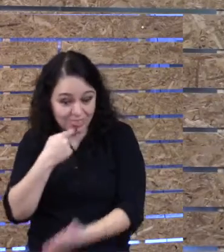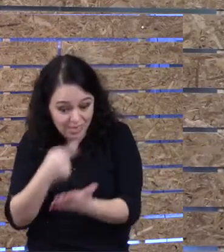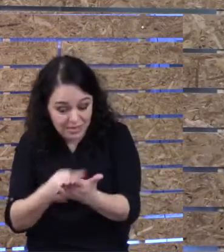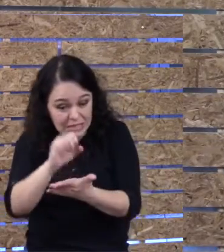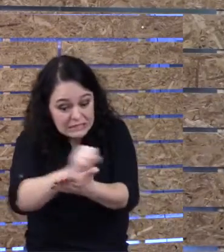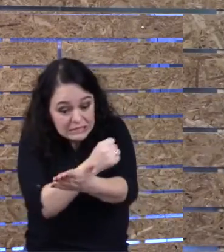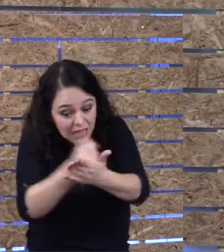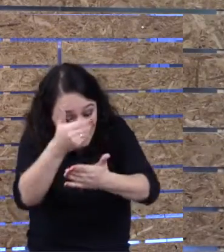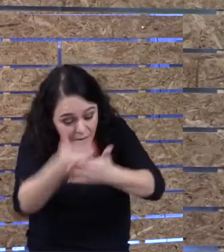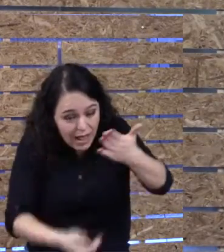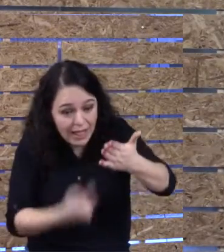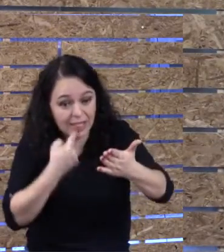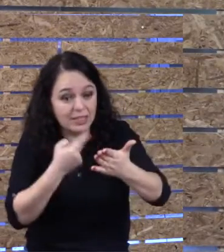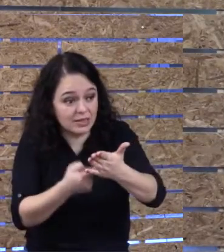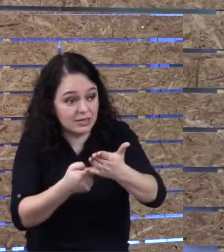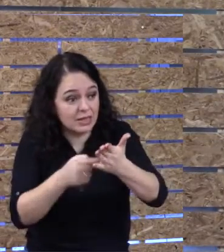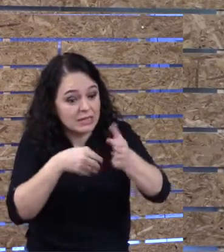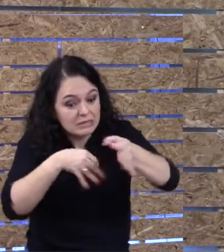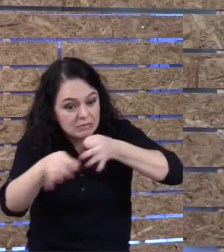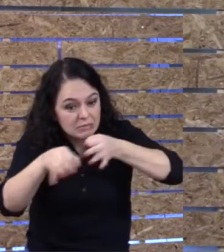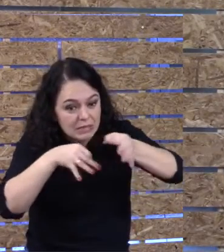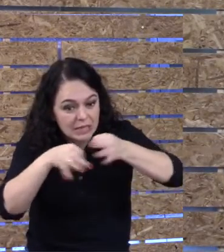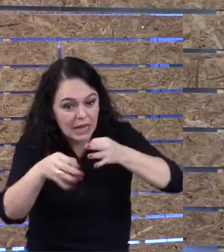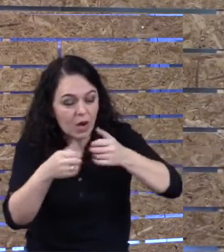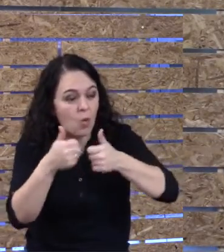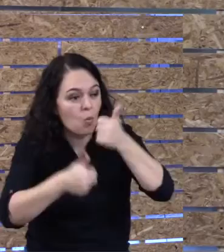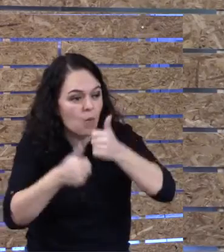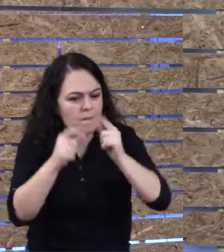Y la palabra es mí.